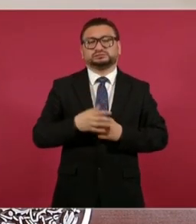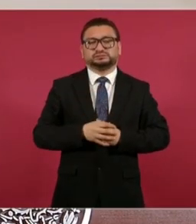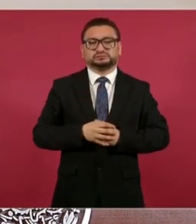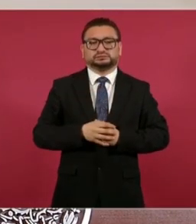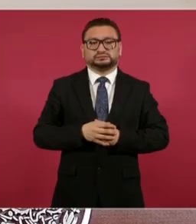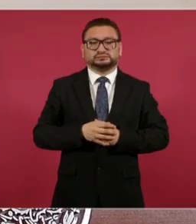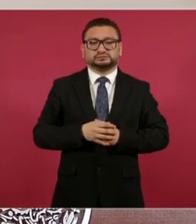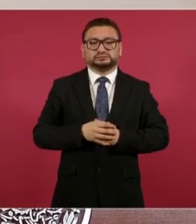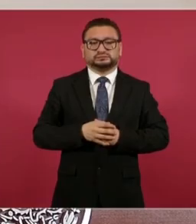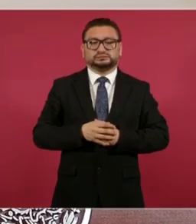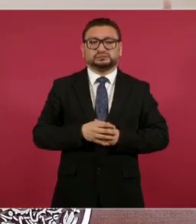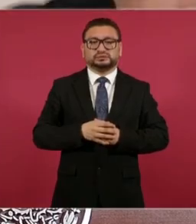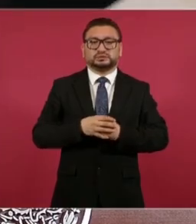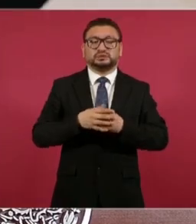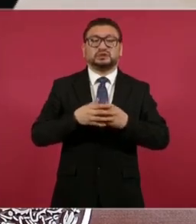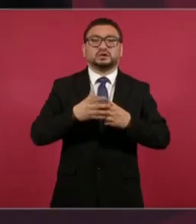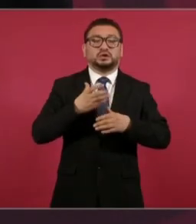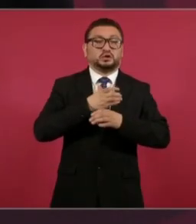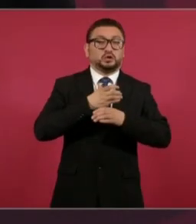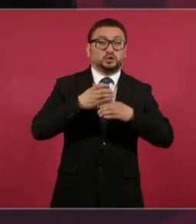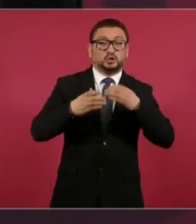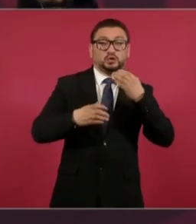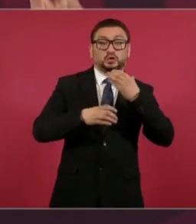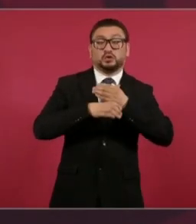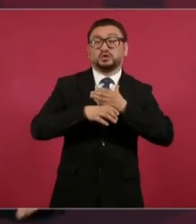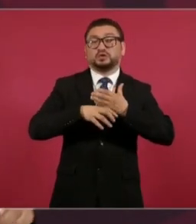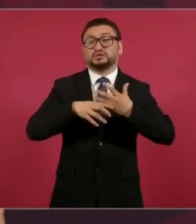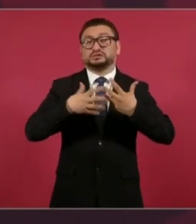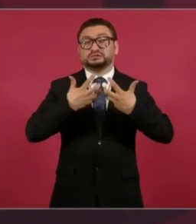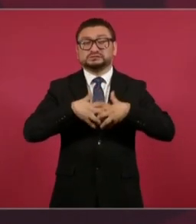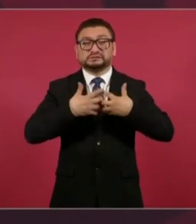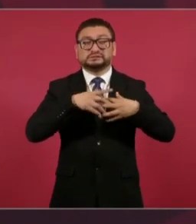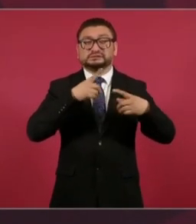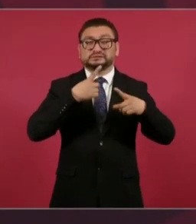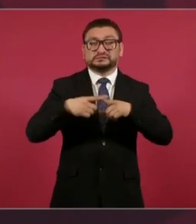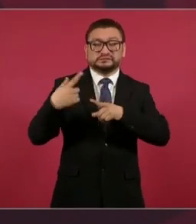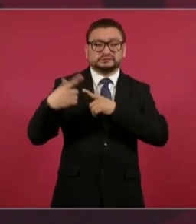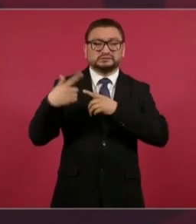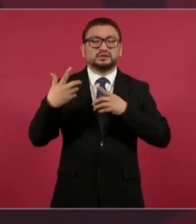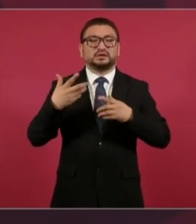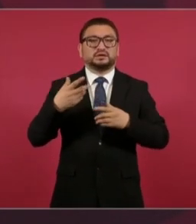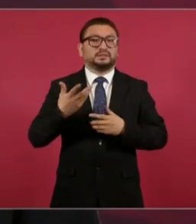helicópteros equipos de lo más sofisticado